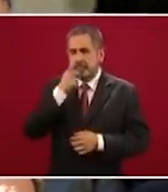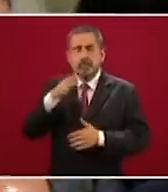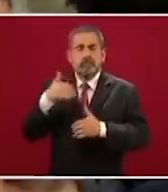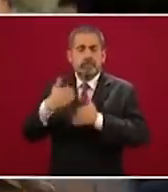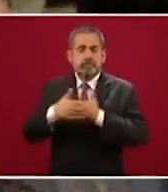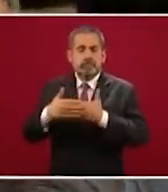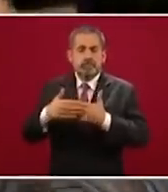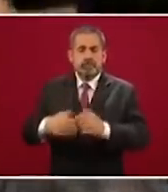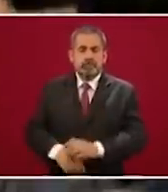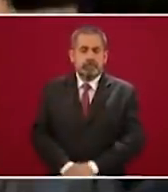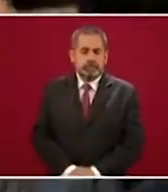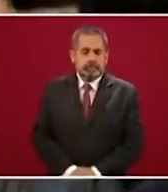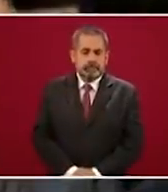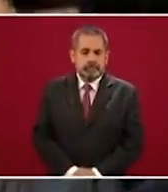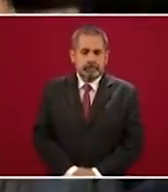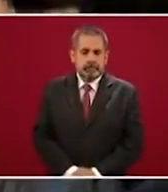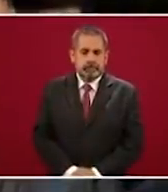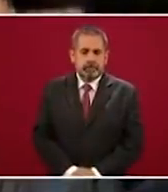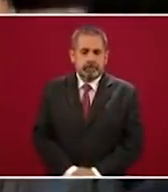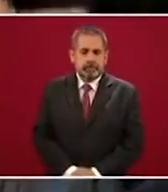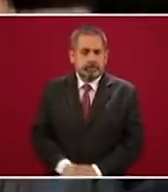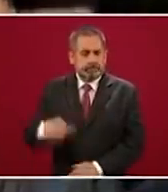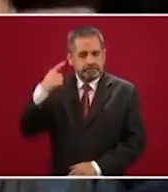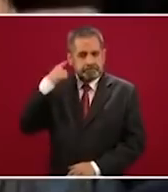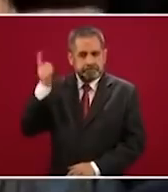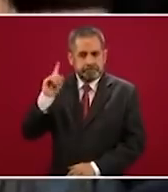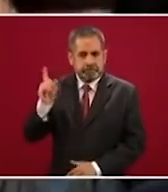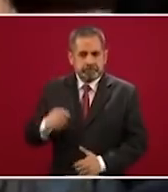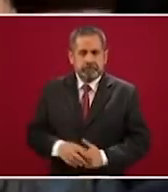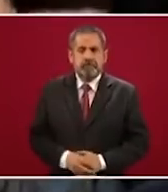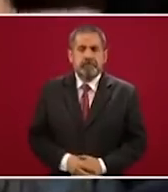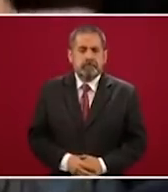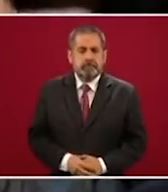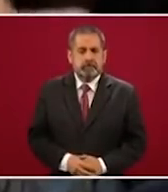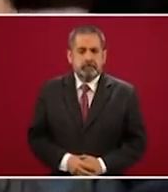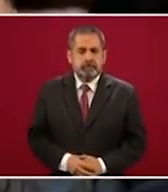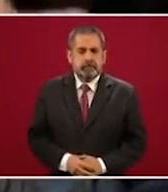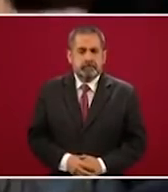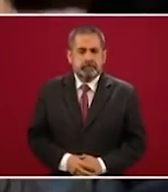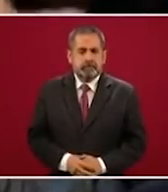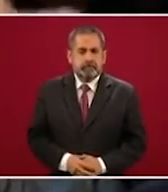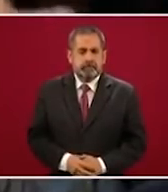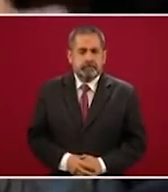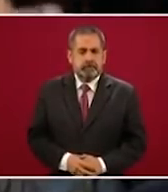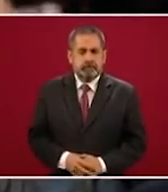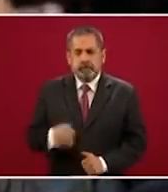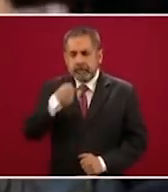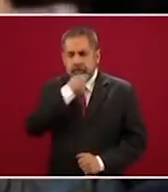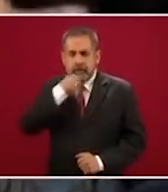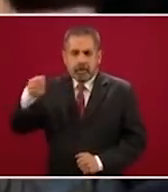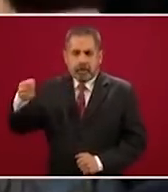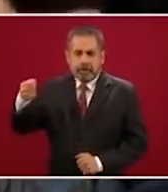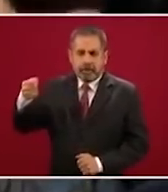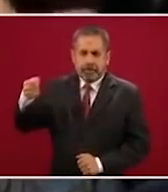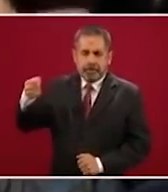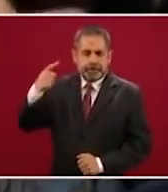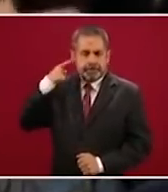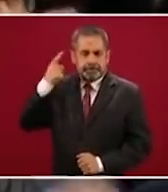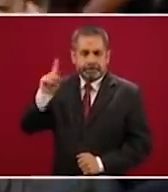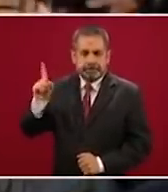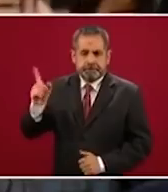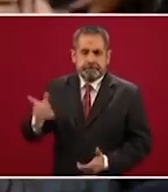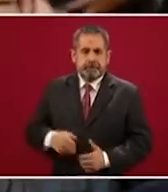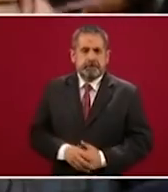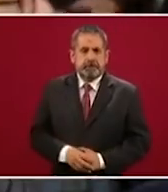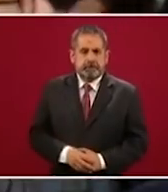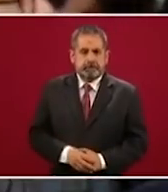Estados Unidos, no se ha mencionado de que llevamos ya 2 años con cero expectativa de crecimiento. Es muy posible y muy,